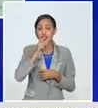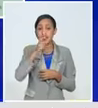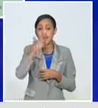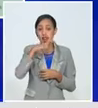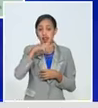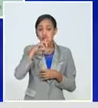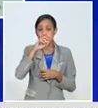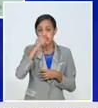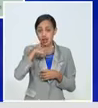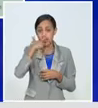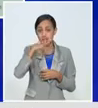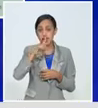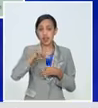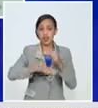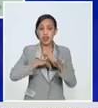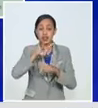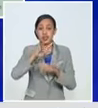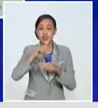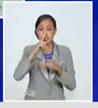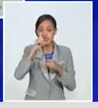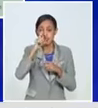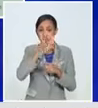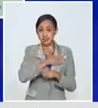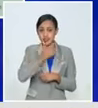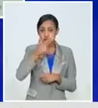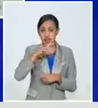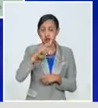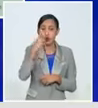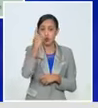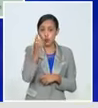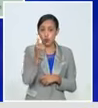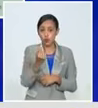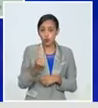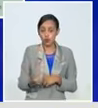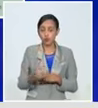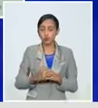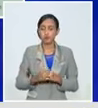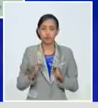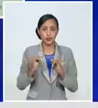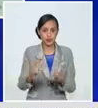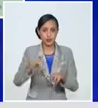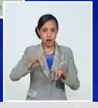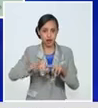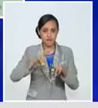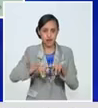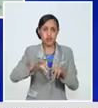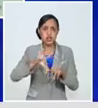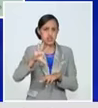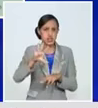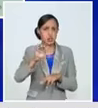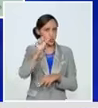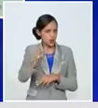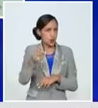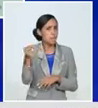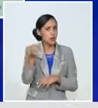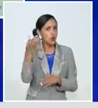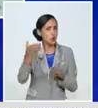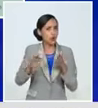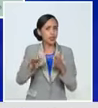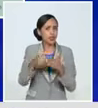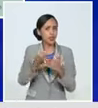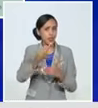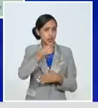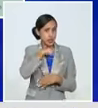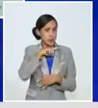Habana, aunque confirmó 5 casos menos que la jornada anterior, pero es